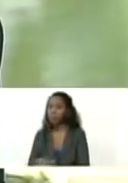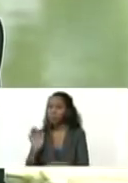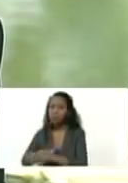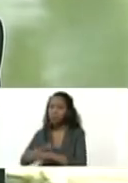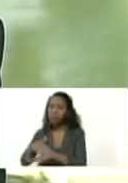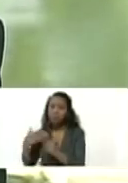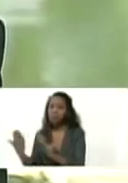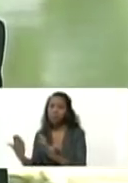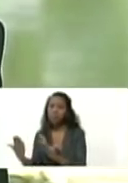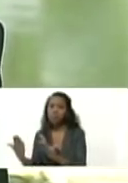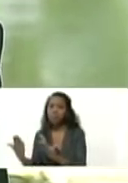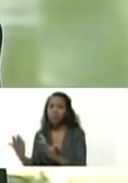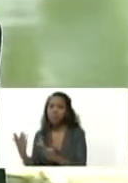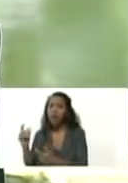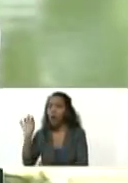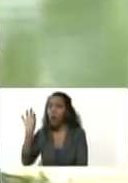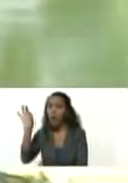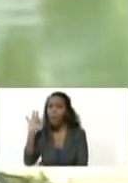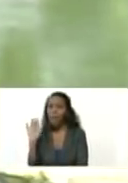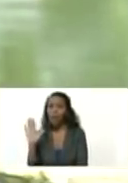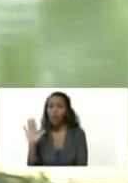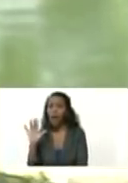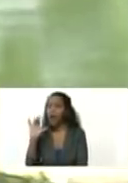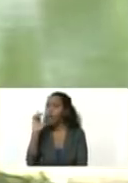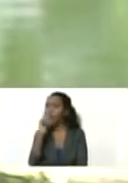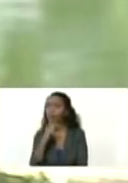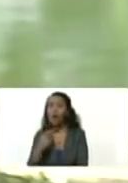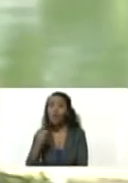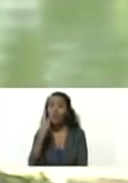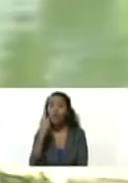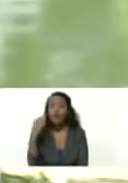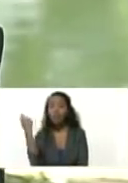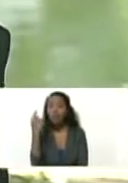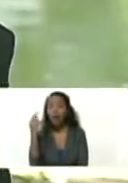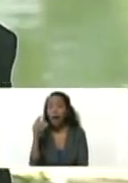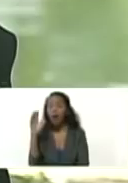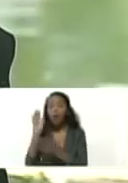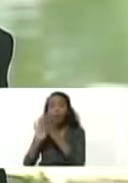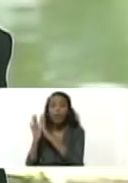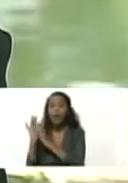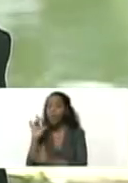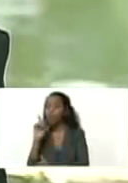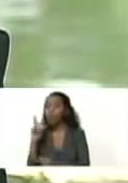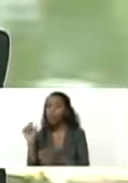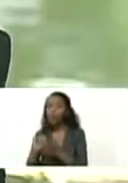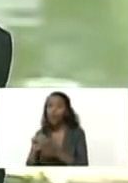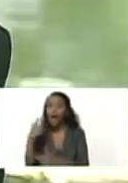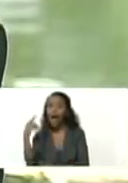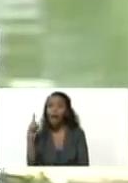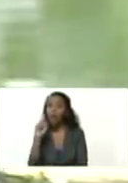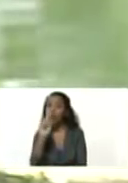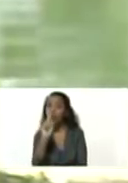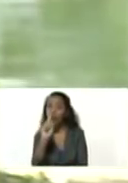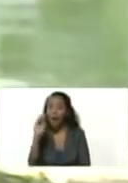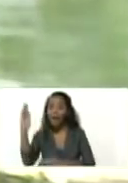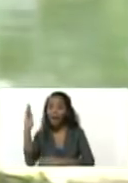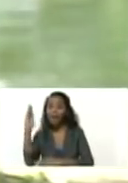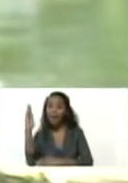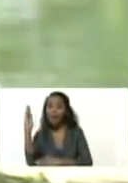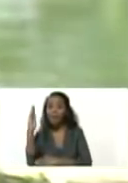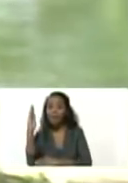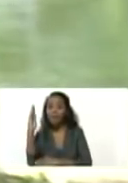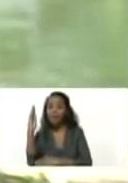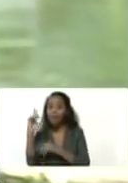Porque los pastores, no hay una sola comunidad en el país donde no haya por lo menos una iglesia